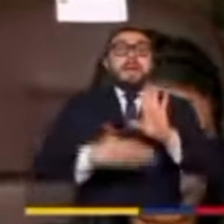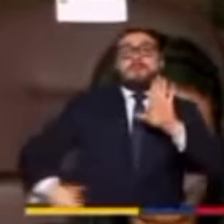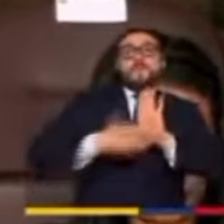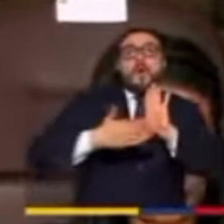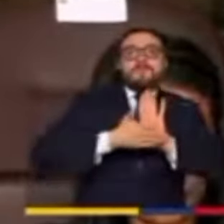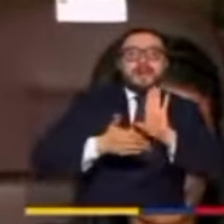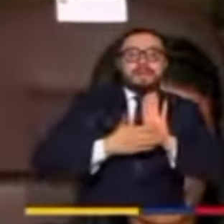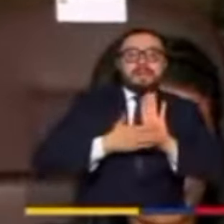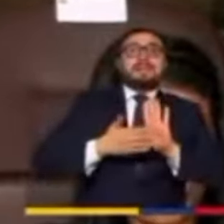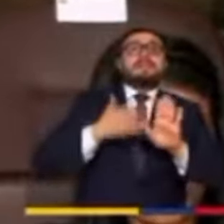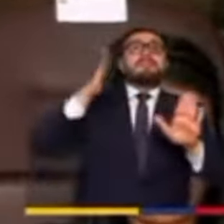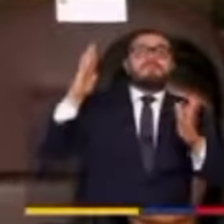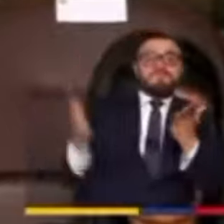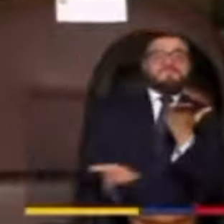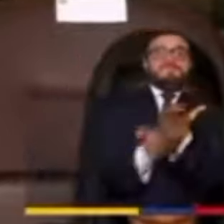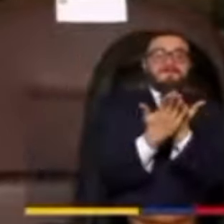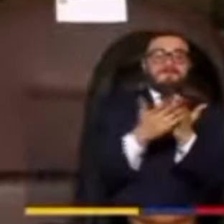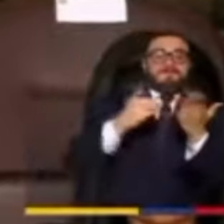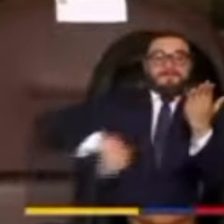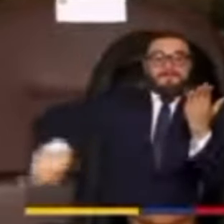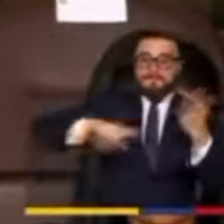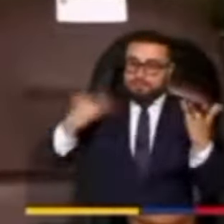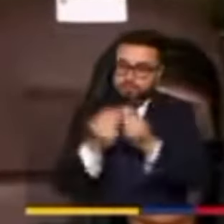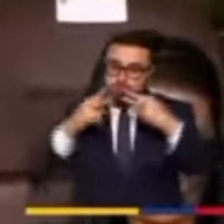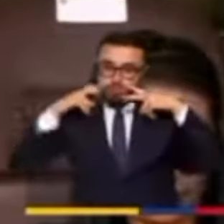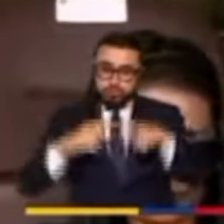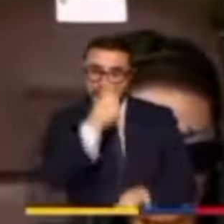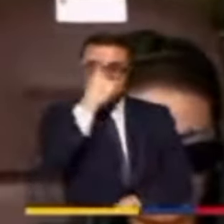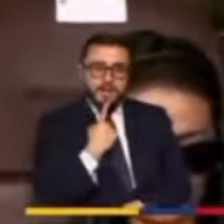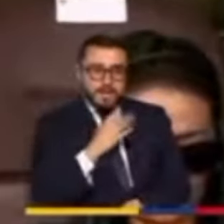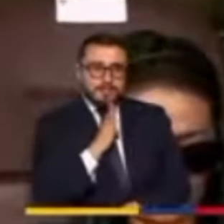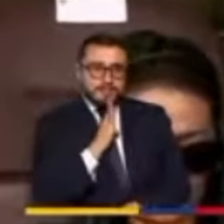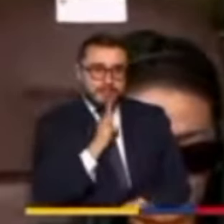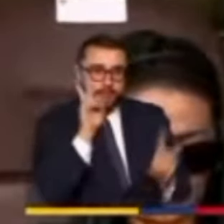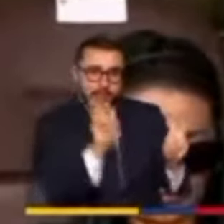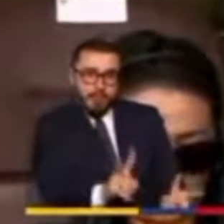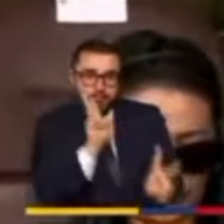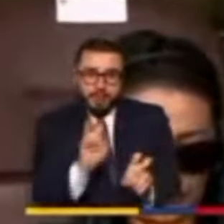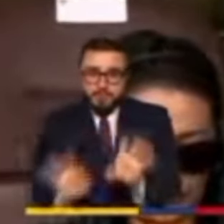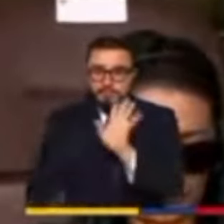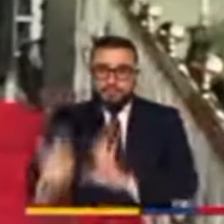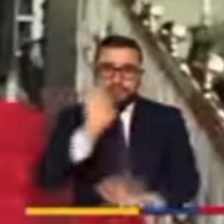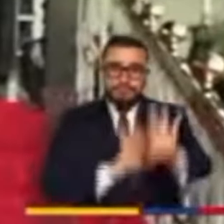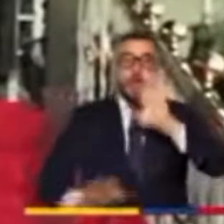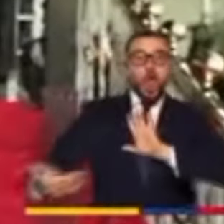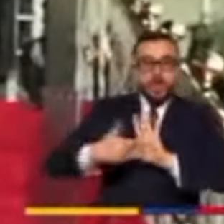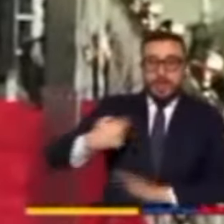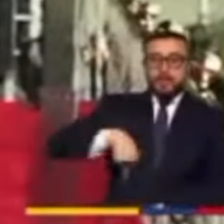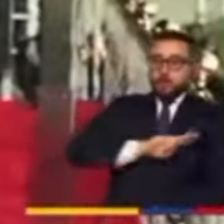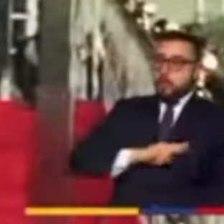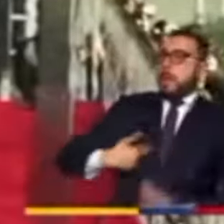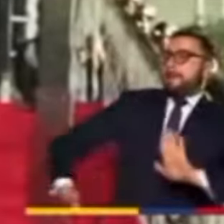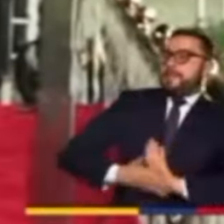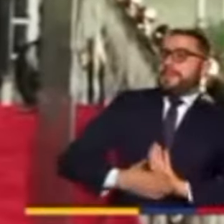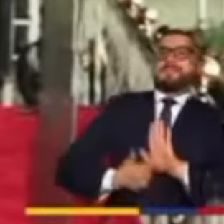las pruebas de las gacetas de inteligencia y perfilamiento que se habían hecho en el DAS contra